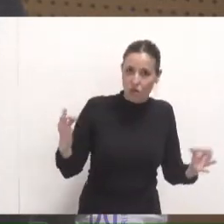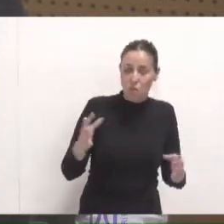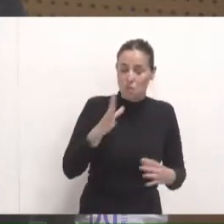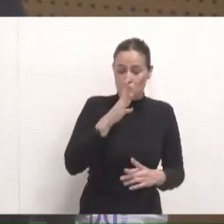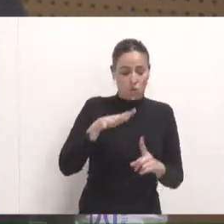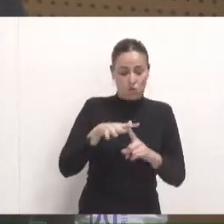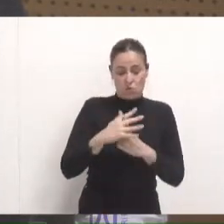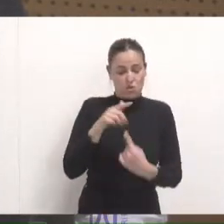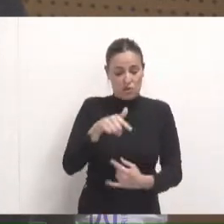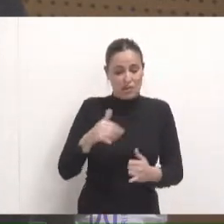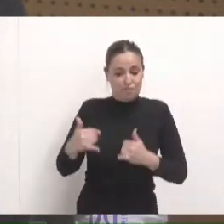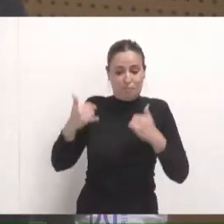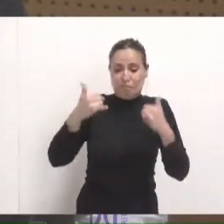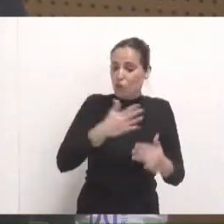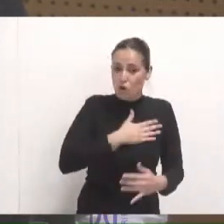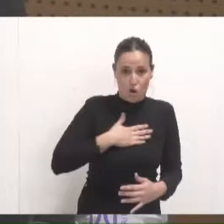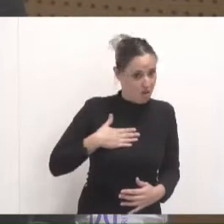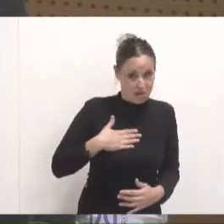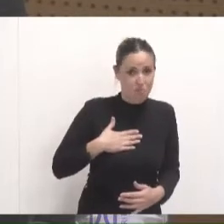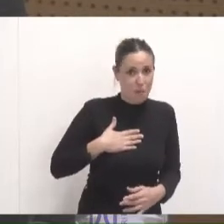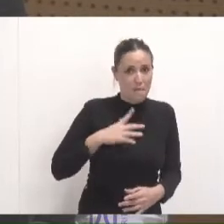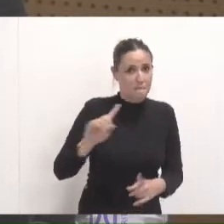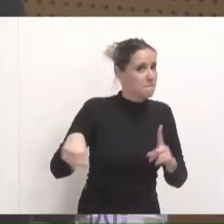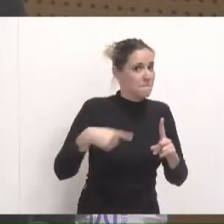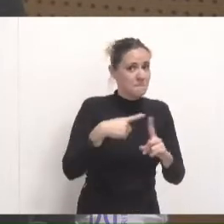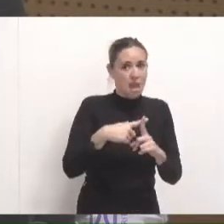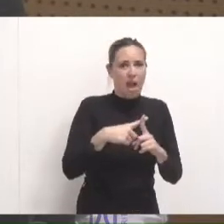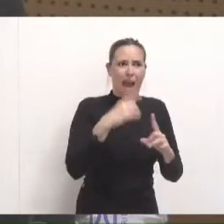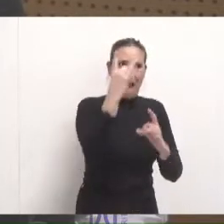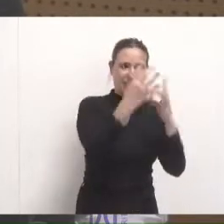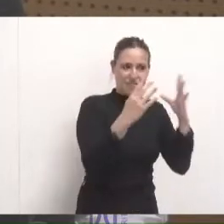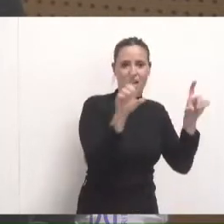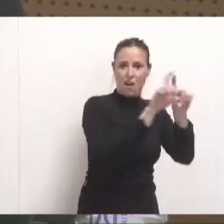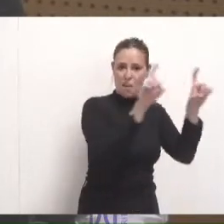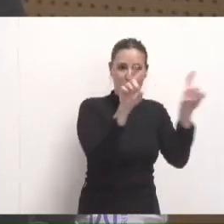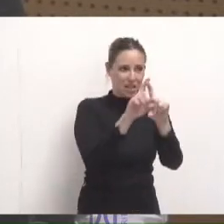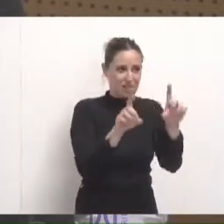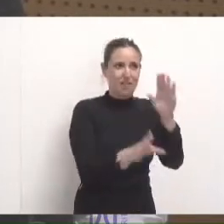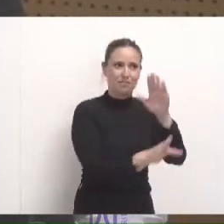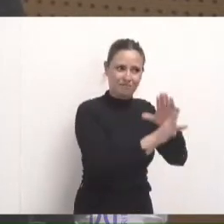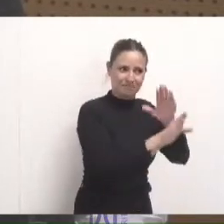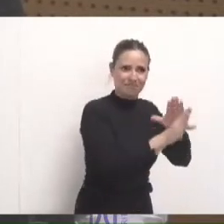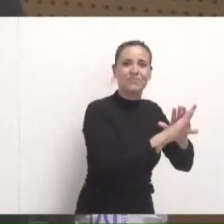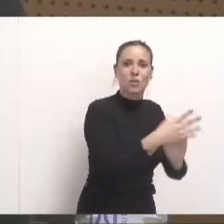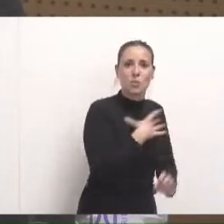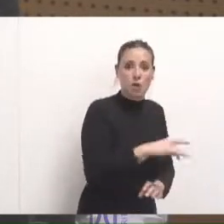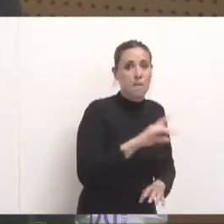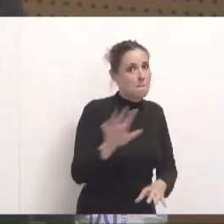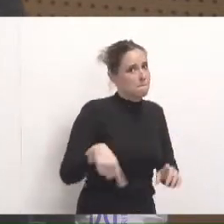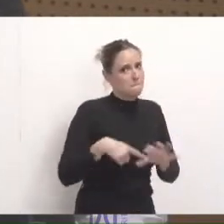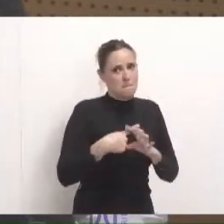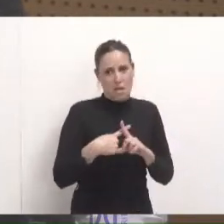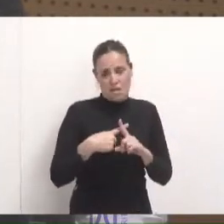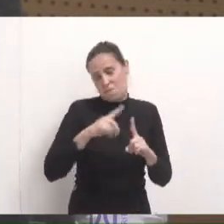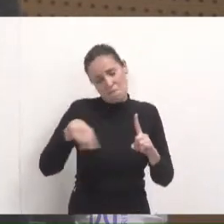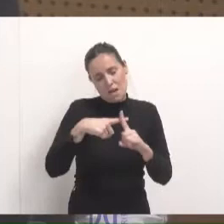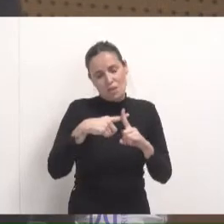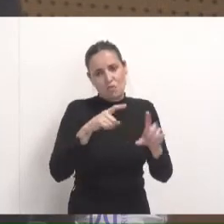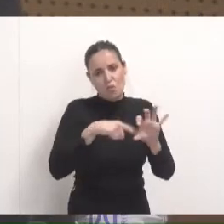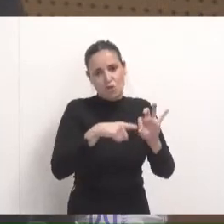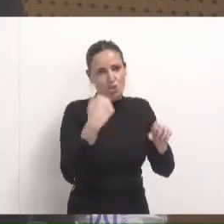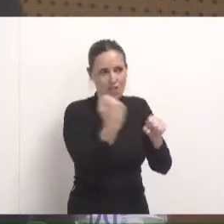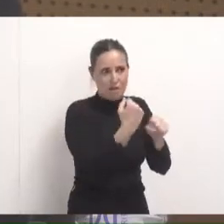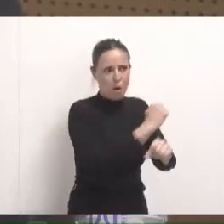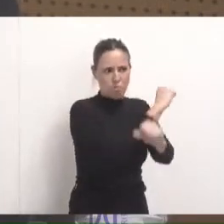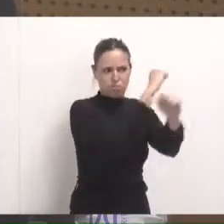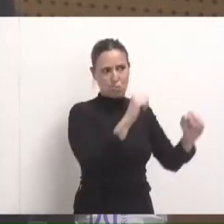además, garantizar la supervivencia de actividades empresariales que están en esa zona, de cientos de puestos de trabajo más o menos consolidados. Ya